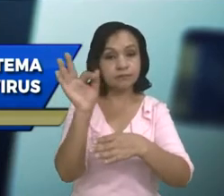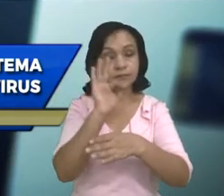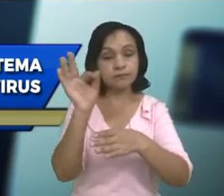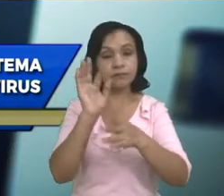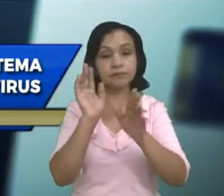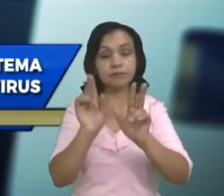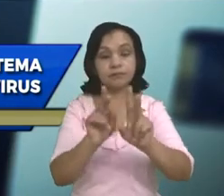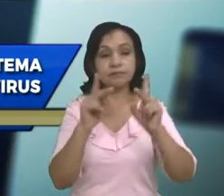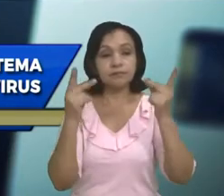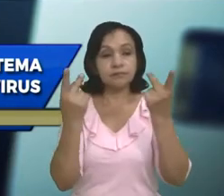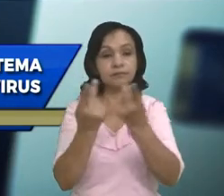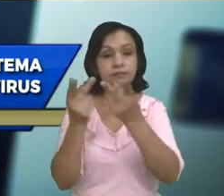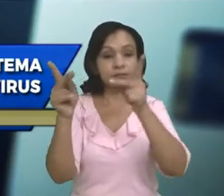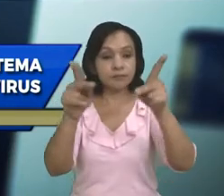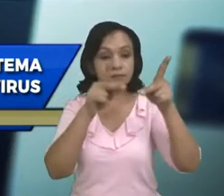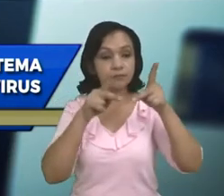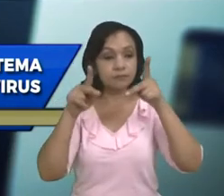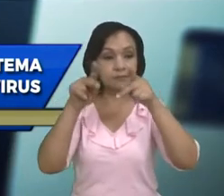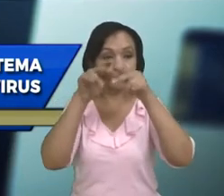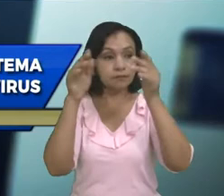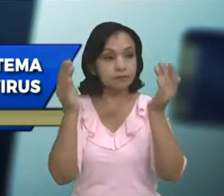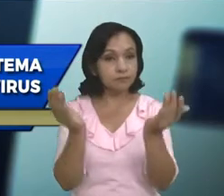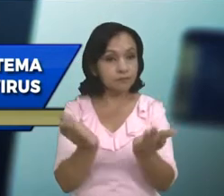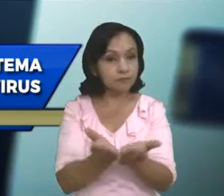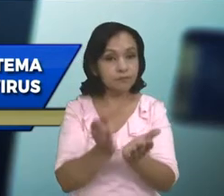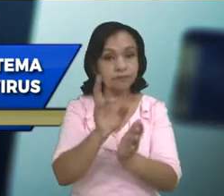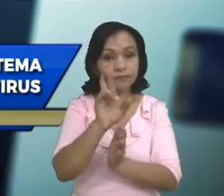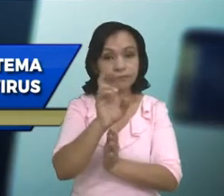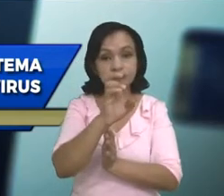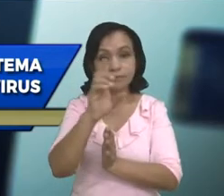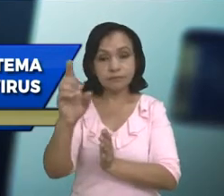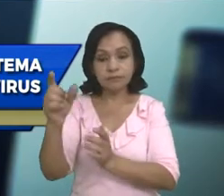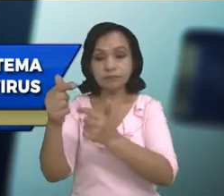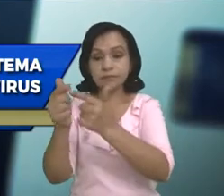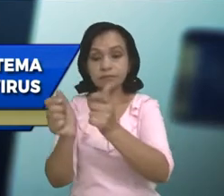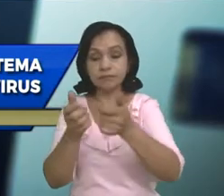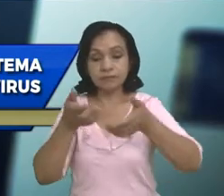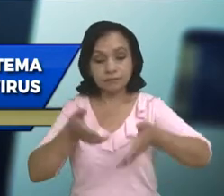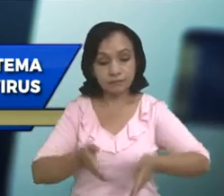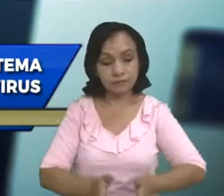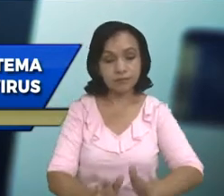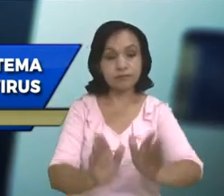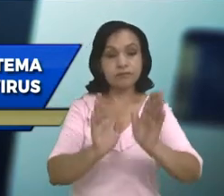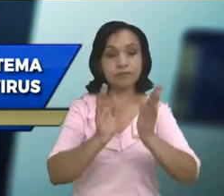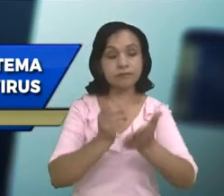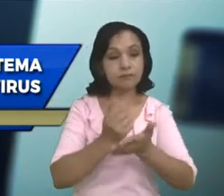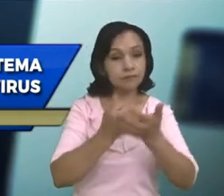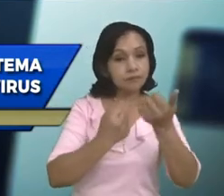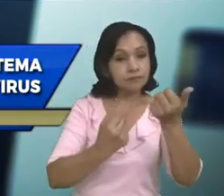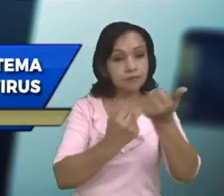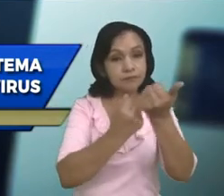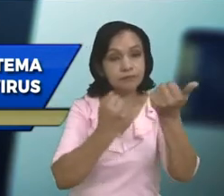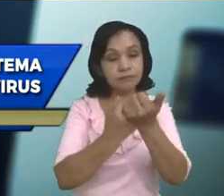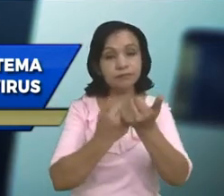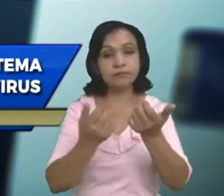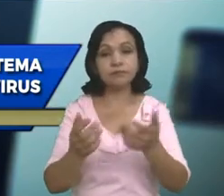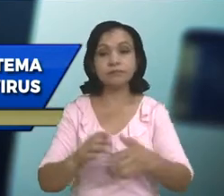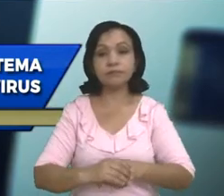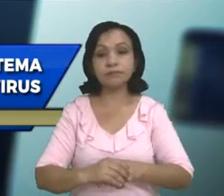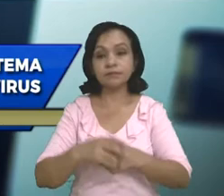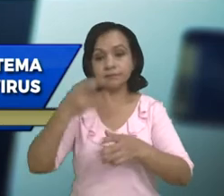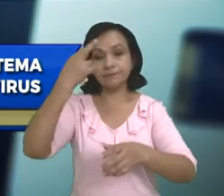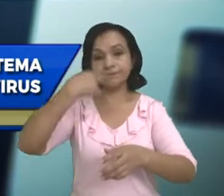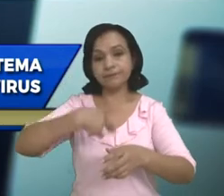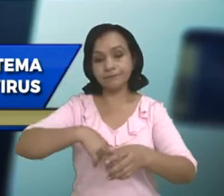de la población en general cuando en la red comunitaria tiene obligada parte del acuerdo voluntario que es del líder religioso